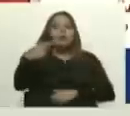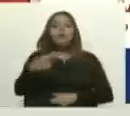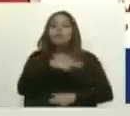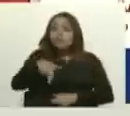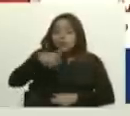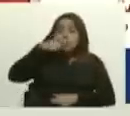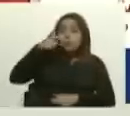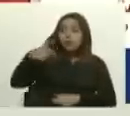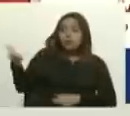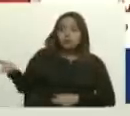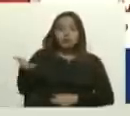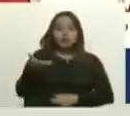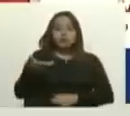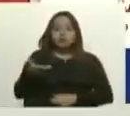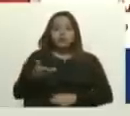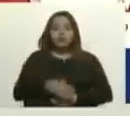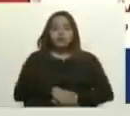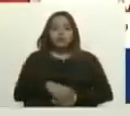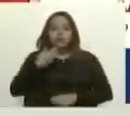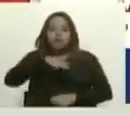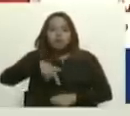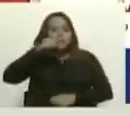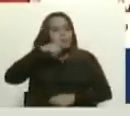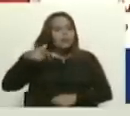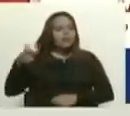pueblo. Nuestro pueblo.